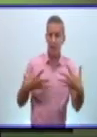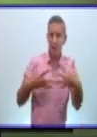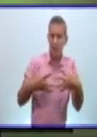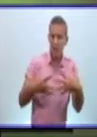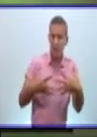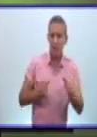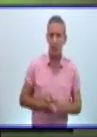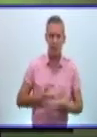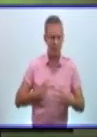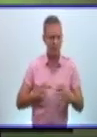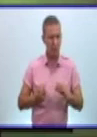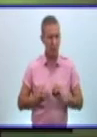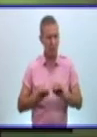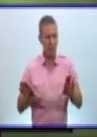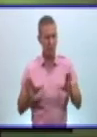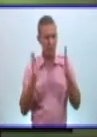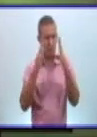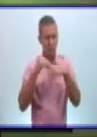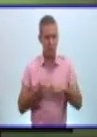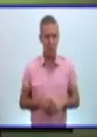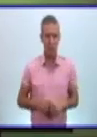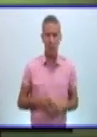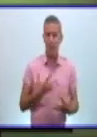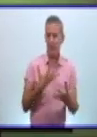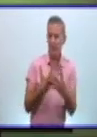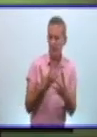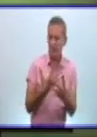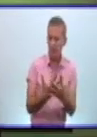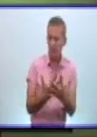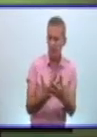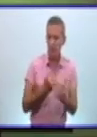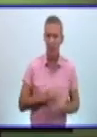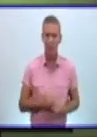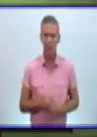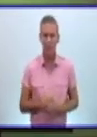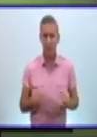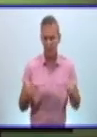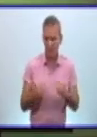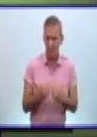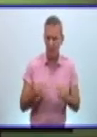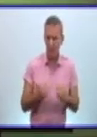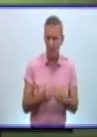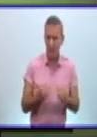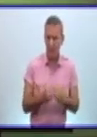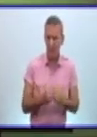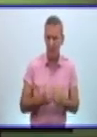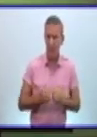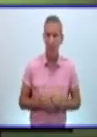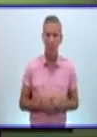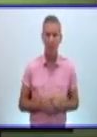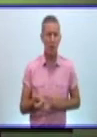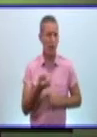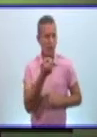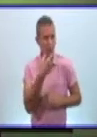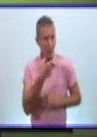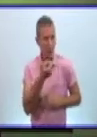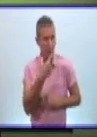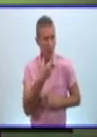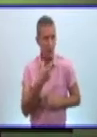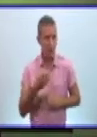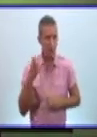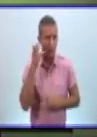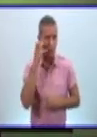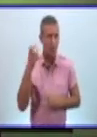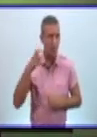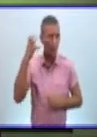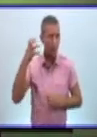natural. Por ejemplo, el vidrio, el cemento, numerosos medicamentos, el gas licuado de